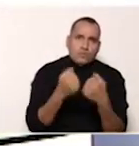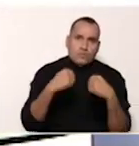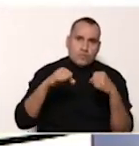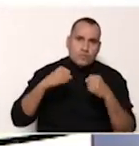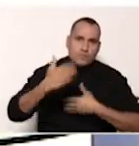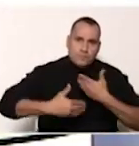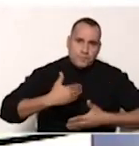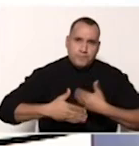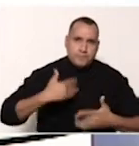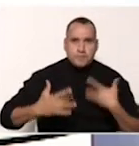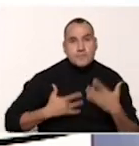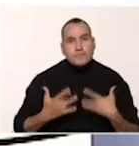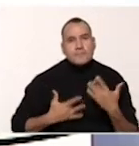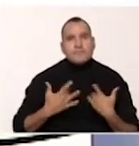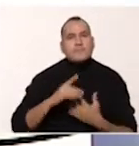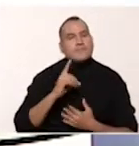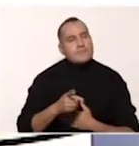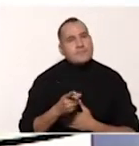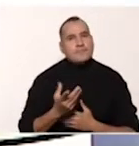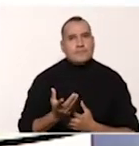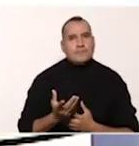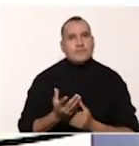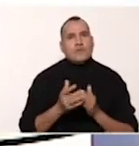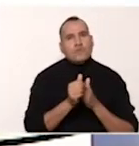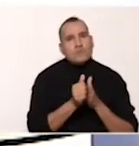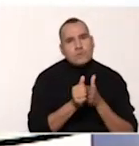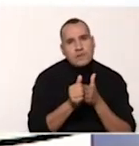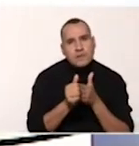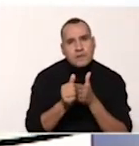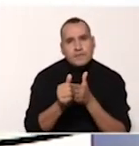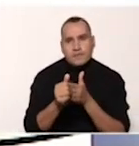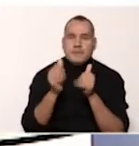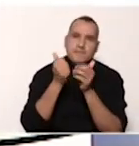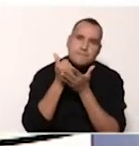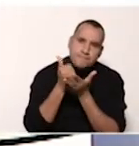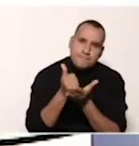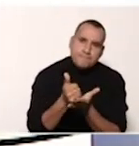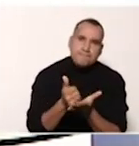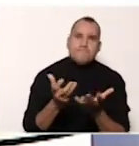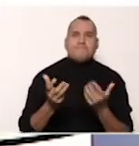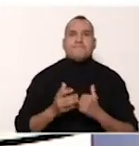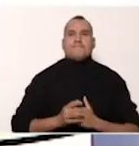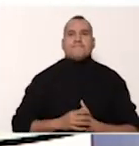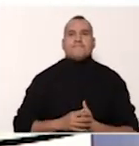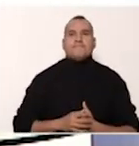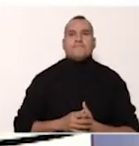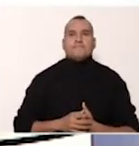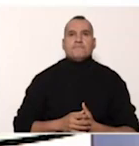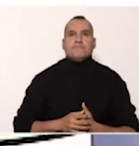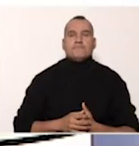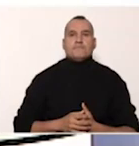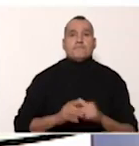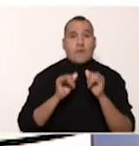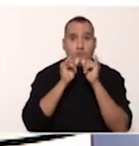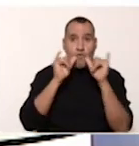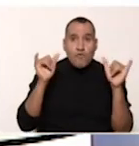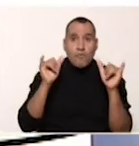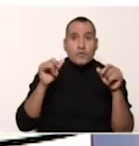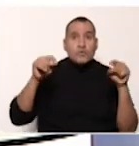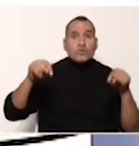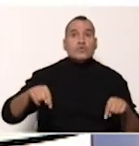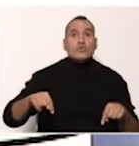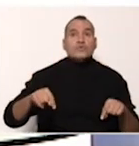realización de las actividades debe ser más una guía durante ese proceso. Para el contenido del día de